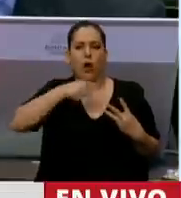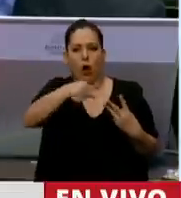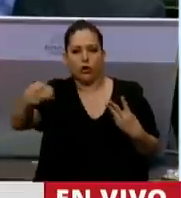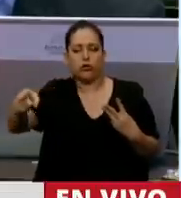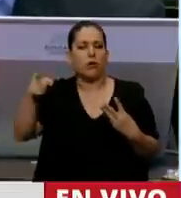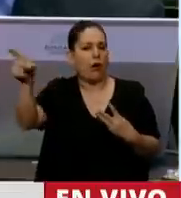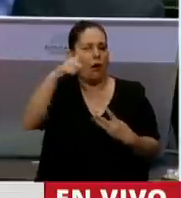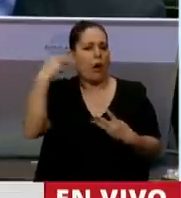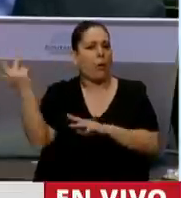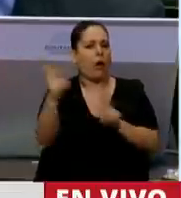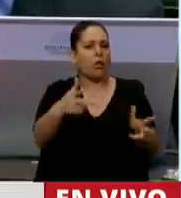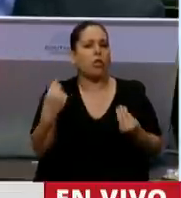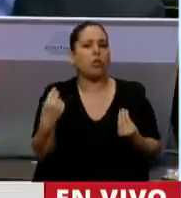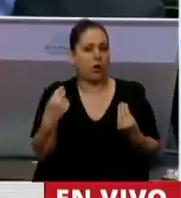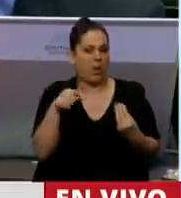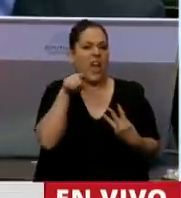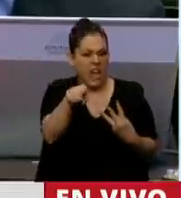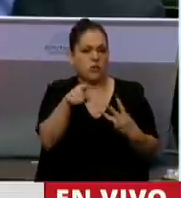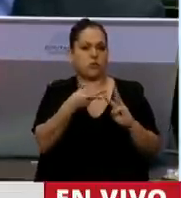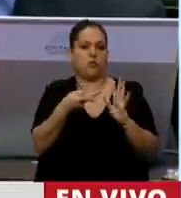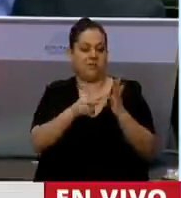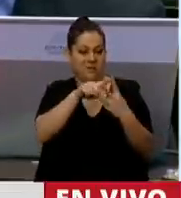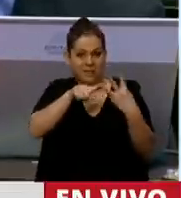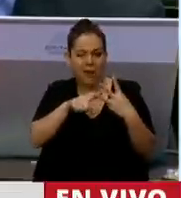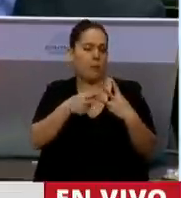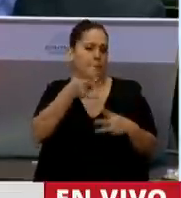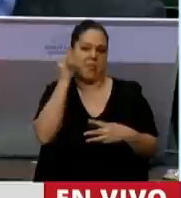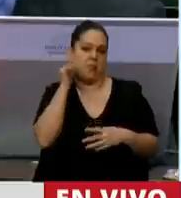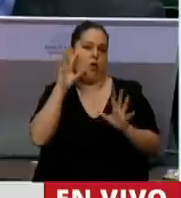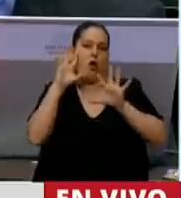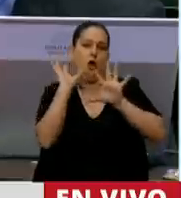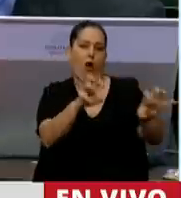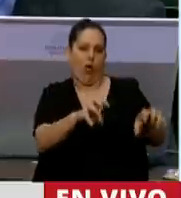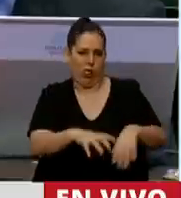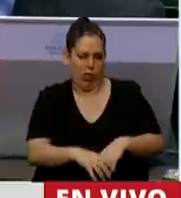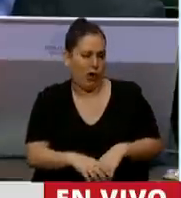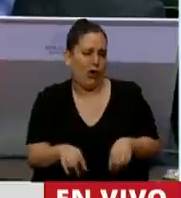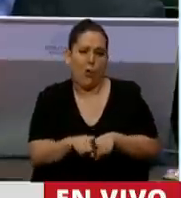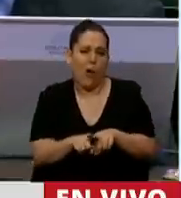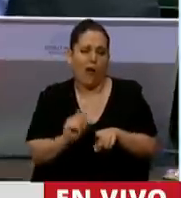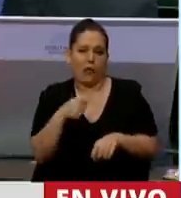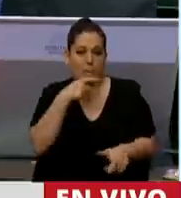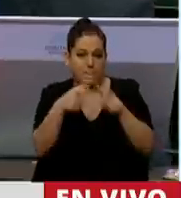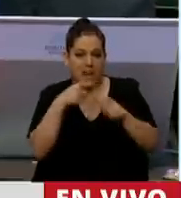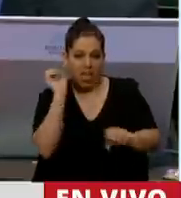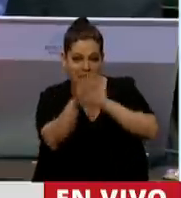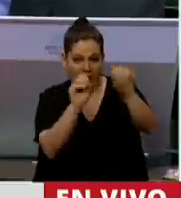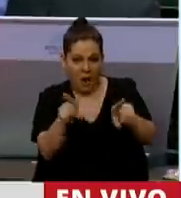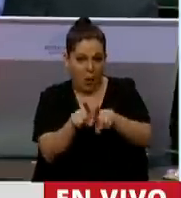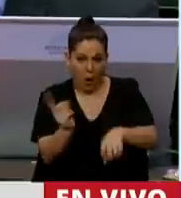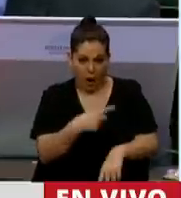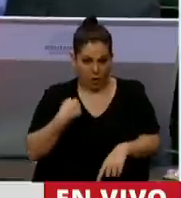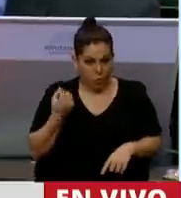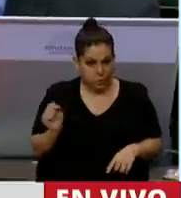dispuestos a dialogar institucionalmente. Eso es no tener odio. Y acá es bien recibido, nadie le va a tirar piedras como nos tocó recibir a nosotros. Respecto a la